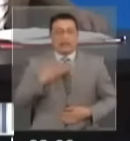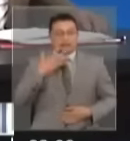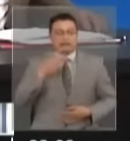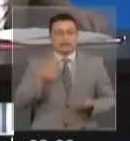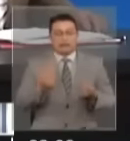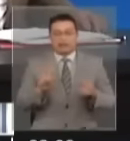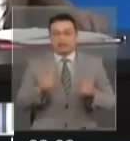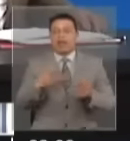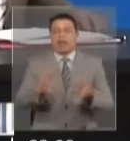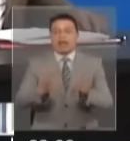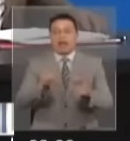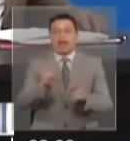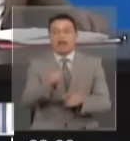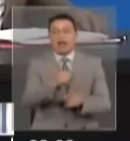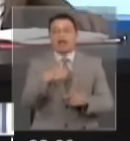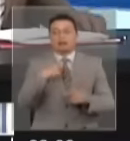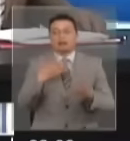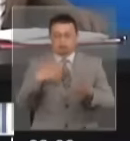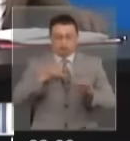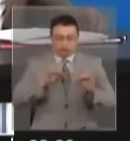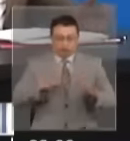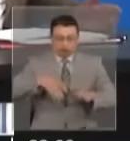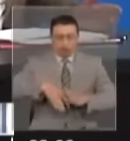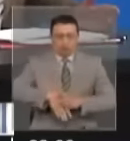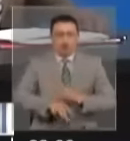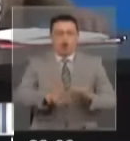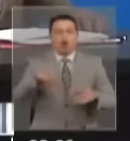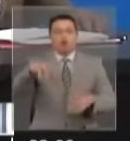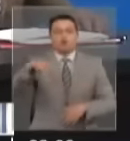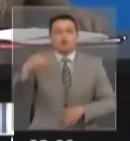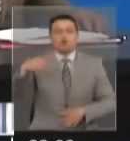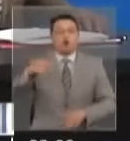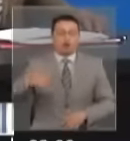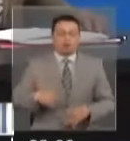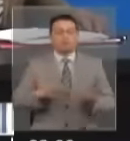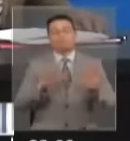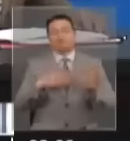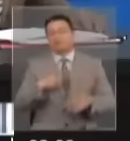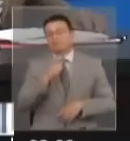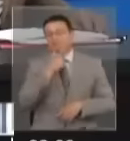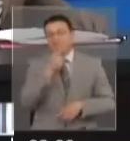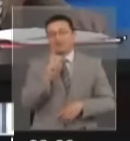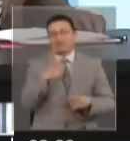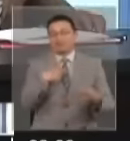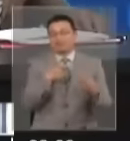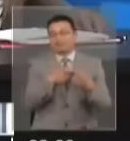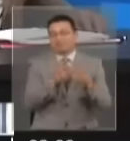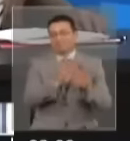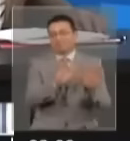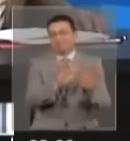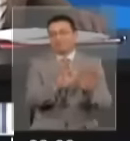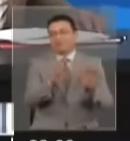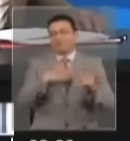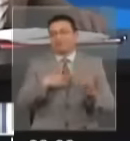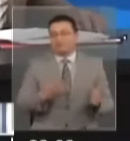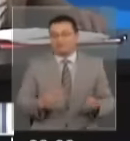es sentir la calle, es sentir la raíz de Ñuñoa. Yo toda mi vida. Bueno, yo no quiero polemizar. Yo conozco lo que me importa es mi